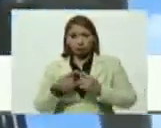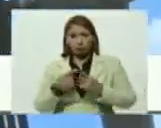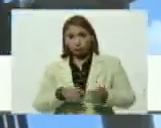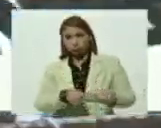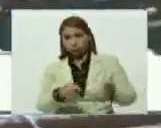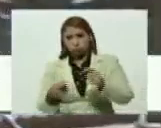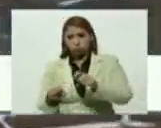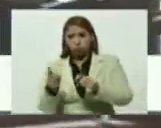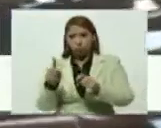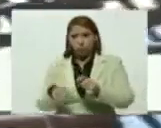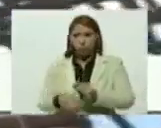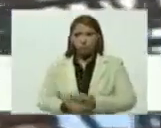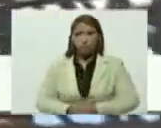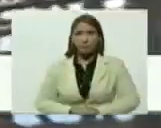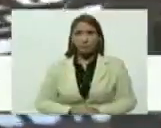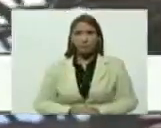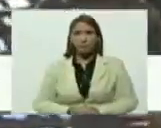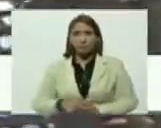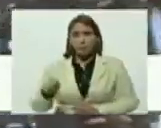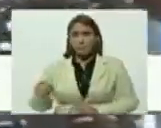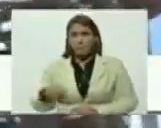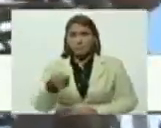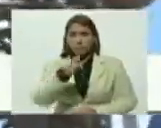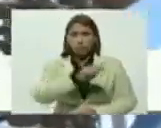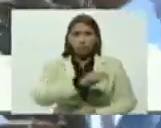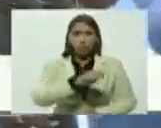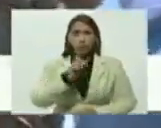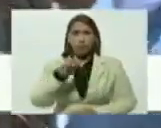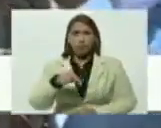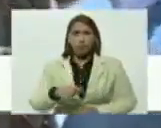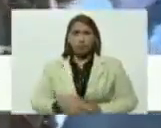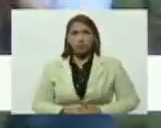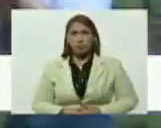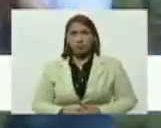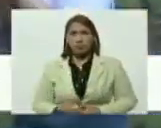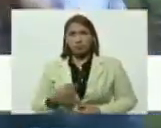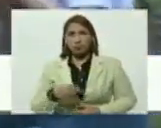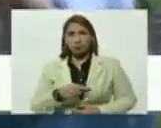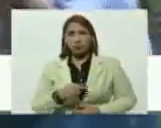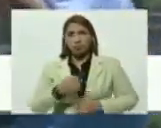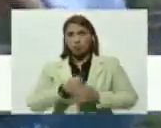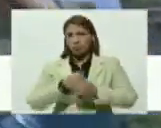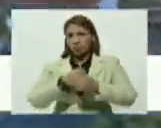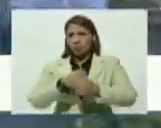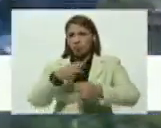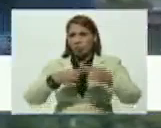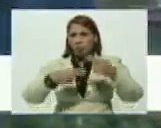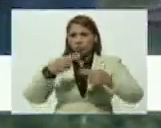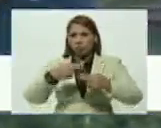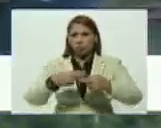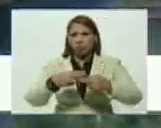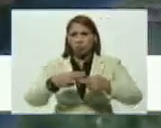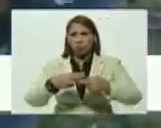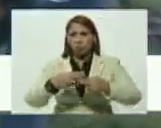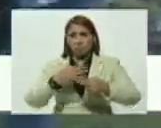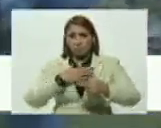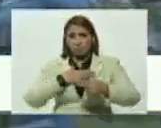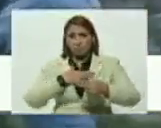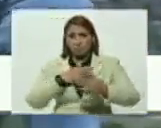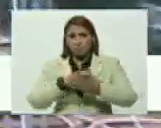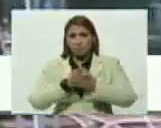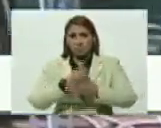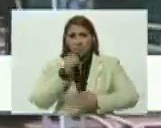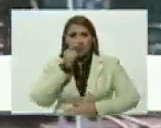carretilla, como la cuchara, entre otros. Nos hemos enamorado de la construcción, tanto así que mis compañeros y